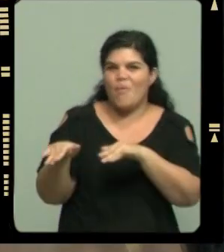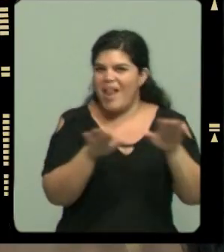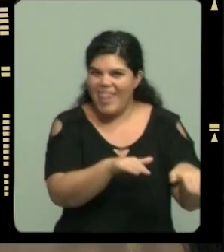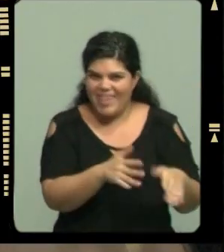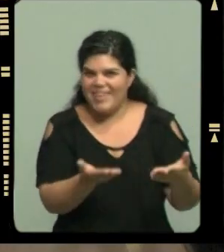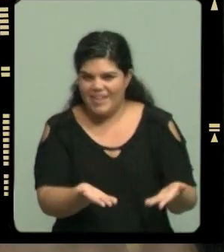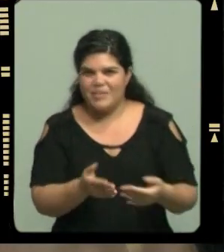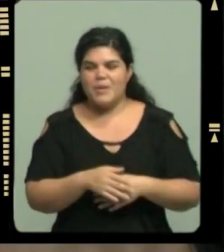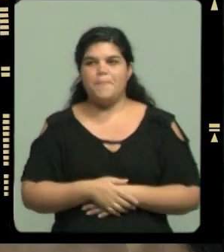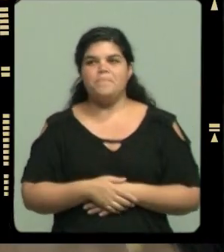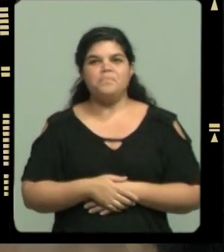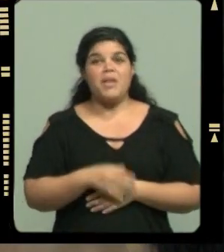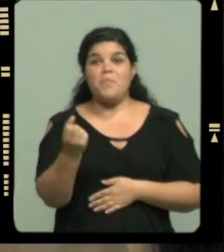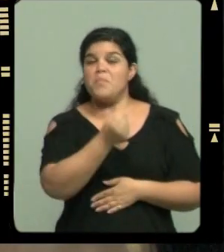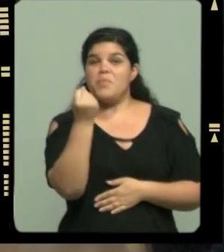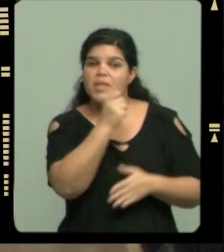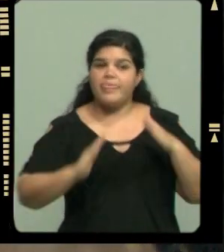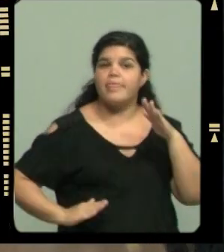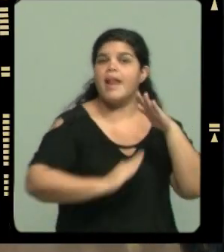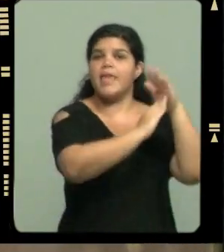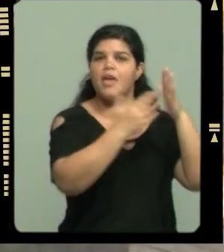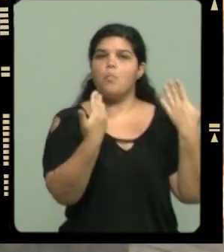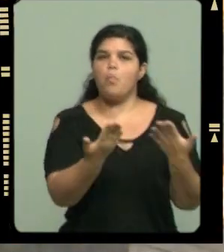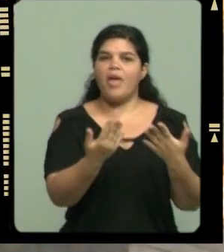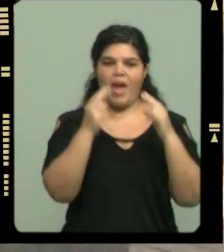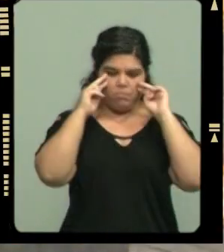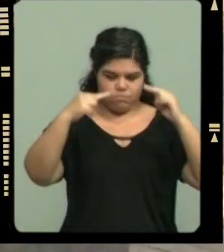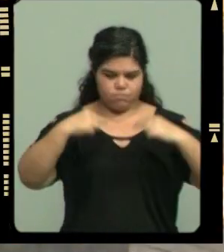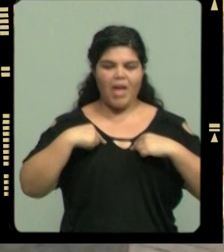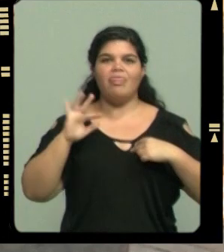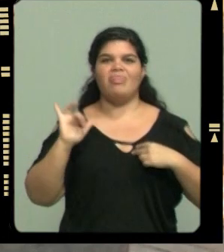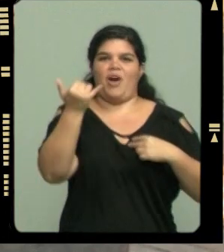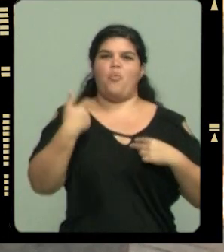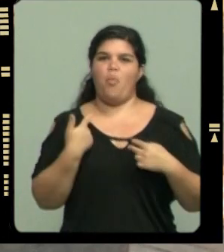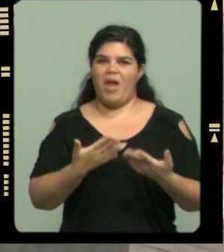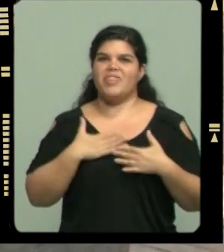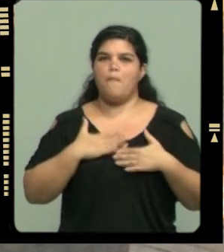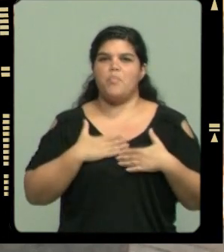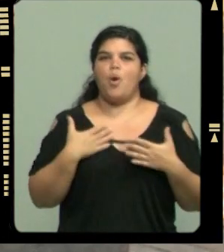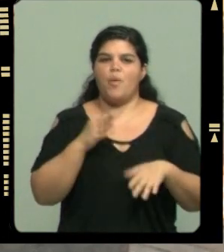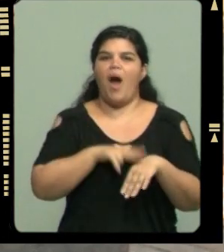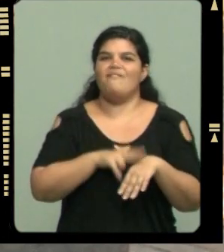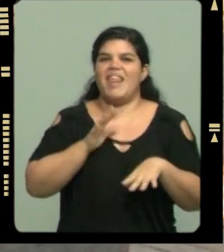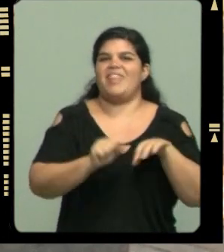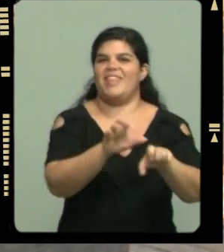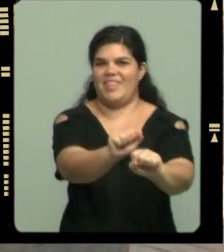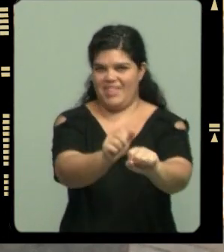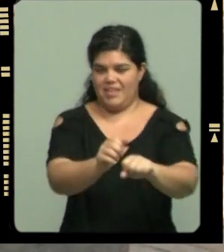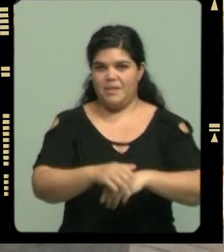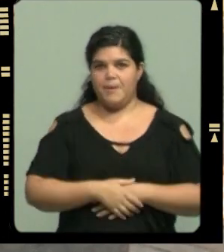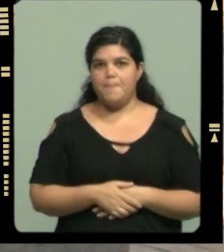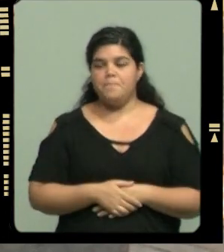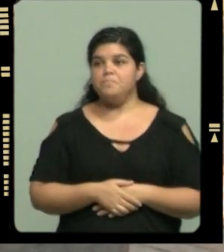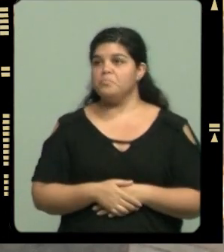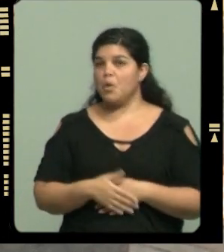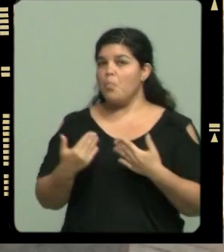estas primeras estímulos a los líderes en esta etapa semilla. Son como instancias, así como una carrera que vas a ir además llevando y vas a ir